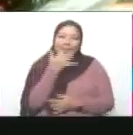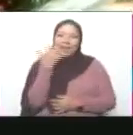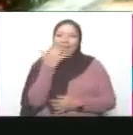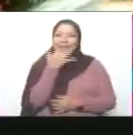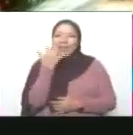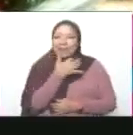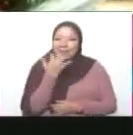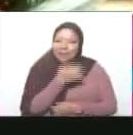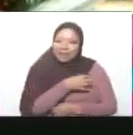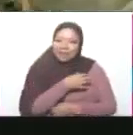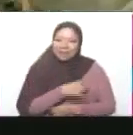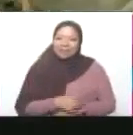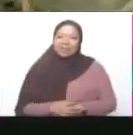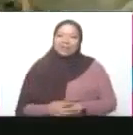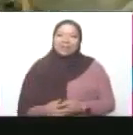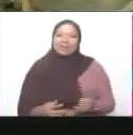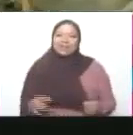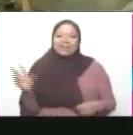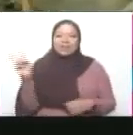Lo voy a abrir.